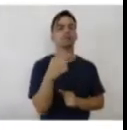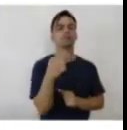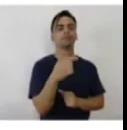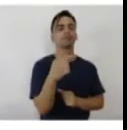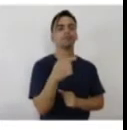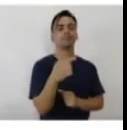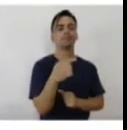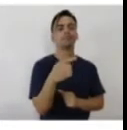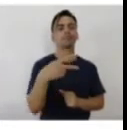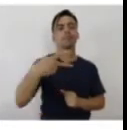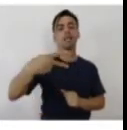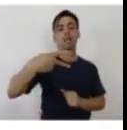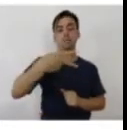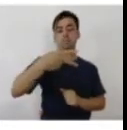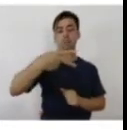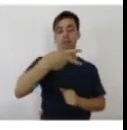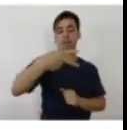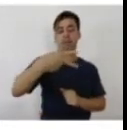x es